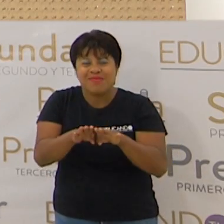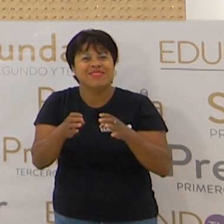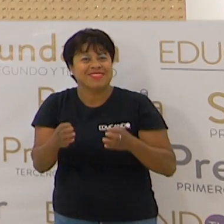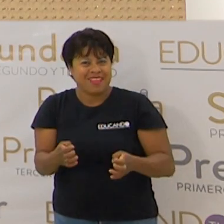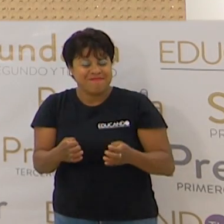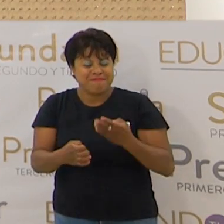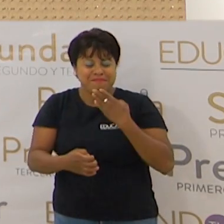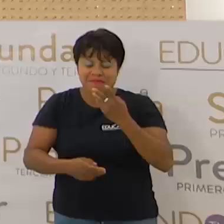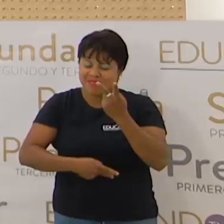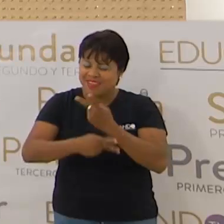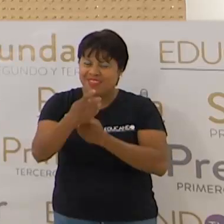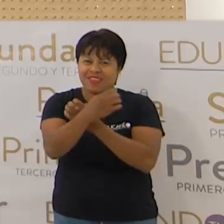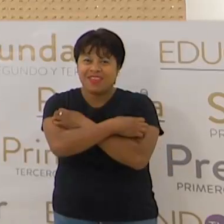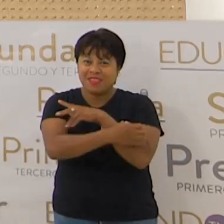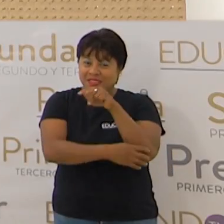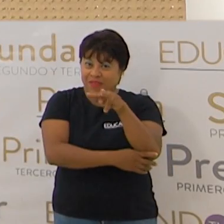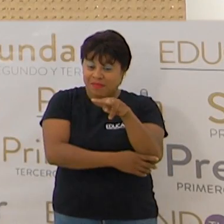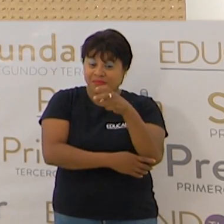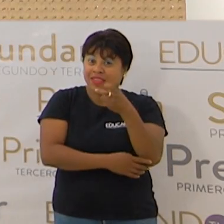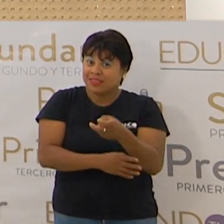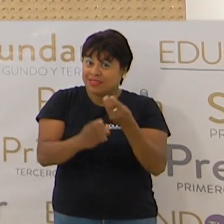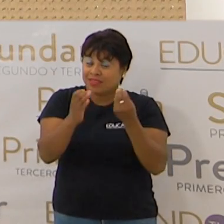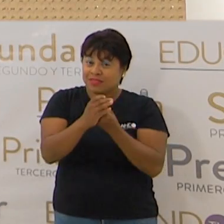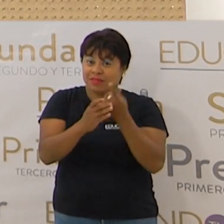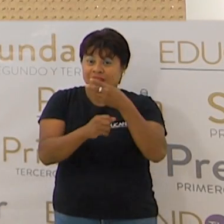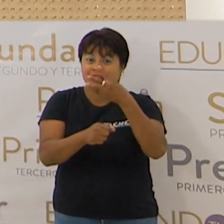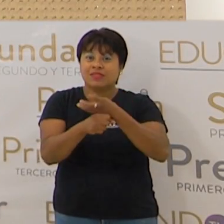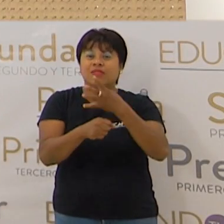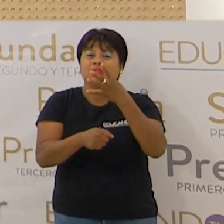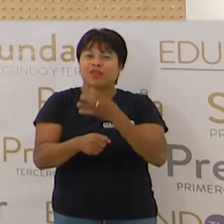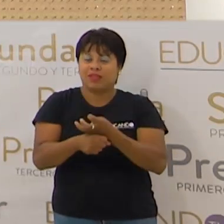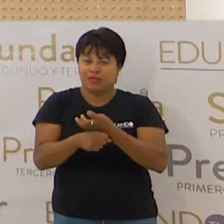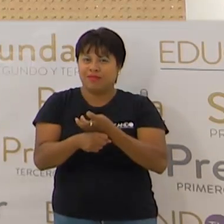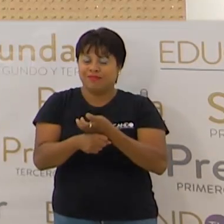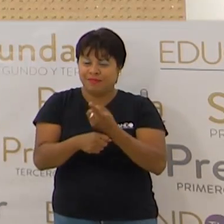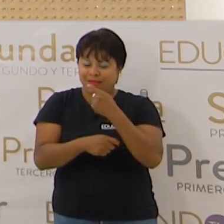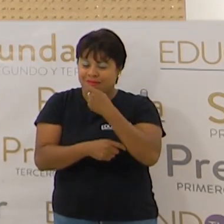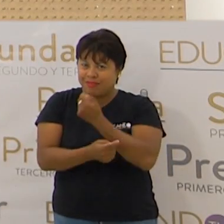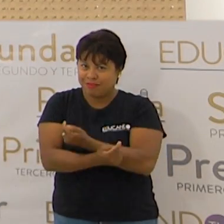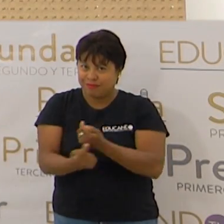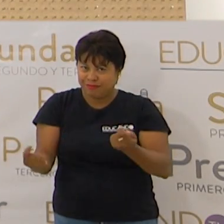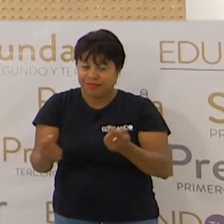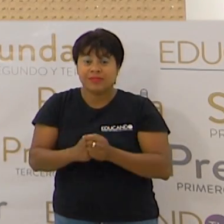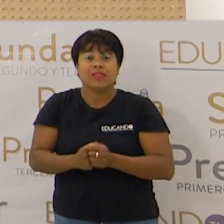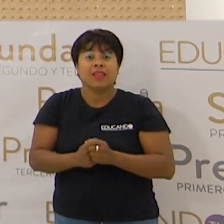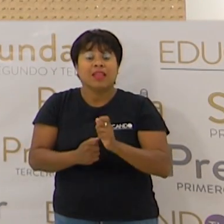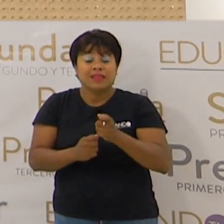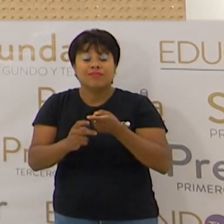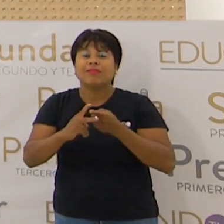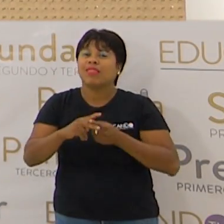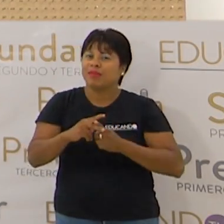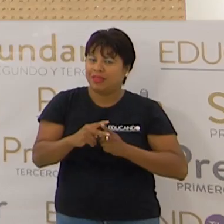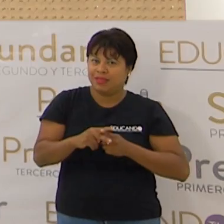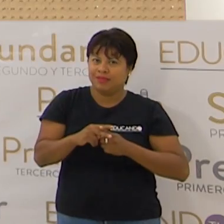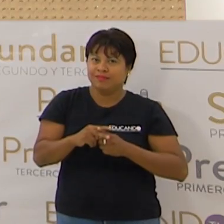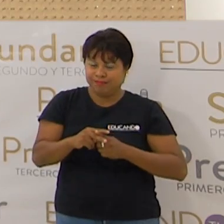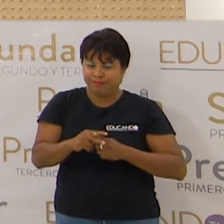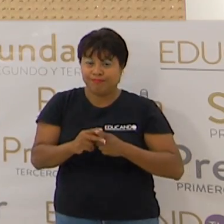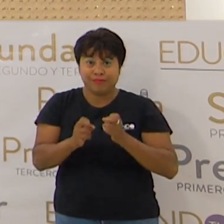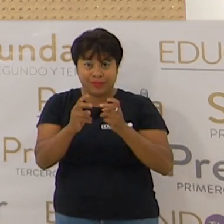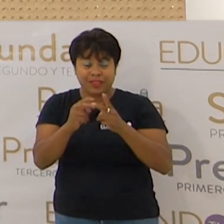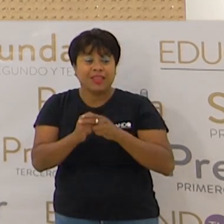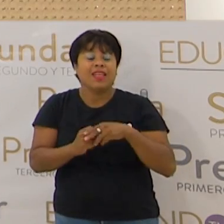¿cómo estás? Bienvenido a Educando TV en esta sesión para tercero y cuarto de primaria, en la asignatura de matemáticas,